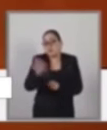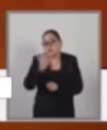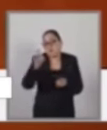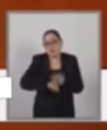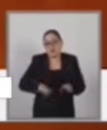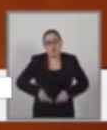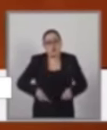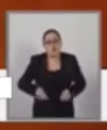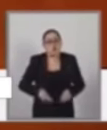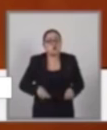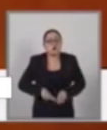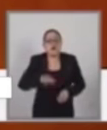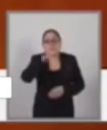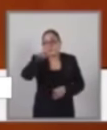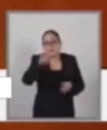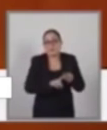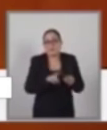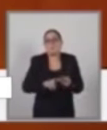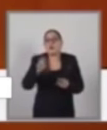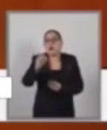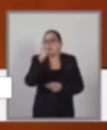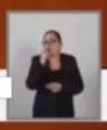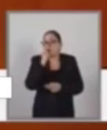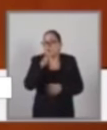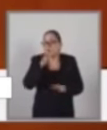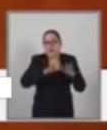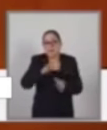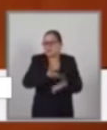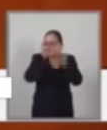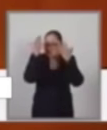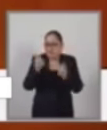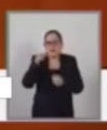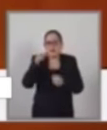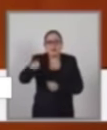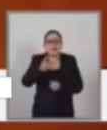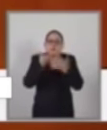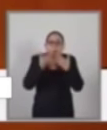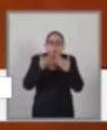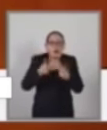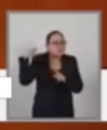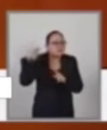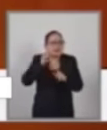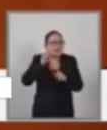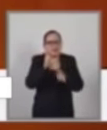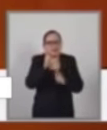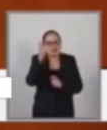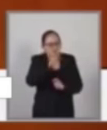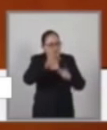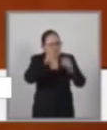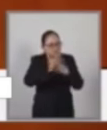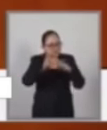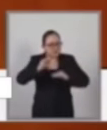cabezas, solamente será eficaz si la fiscalía es eficaz y también el Poder